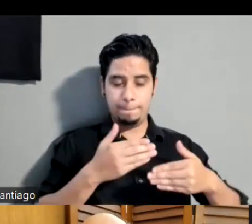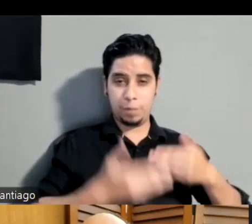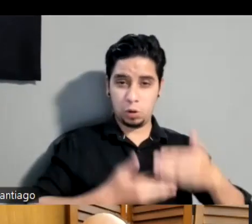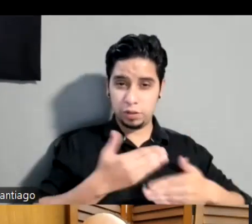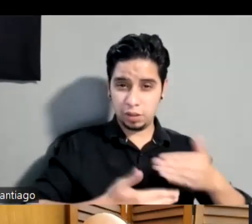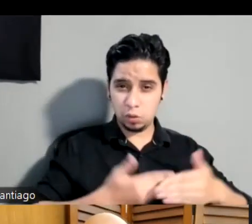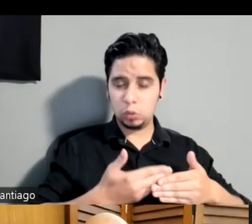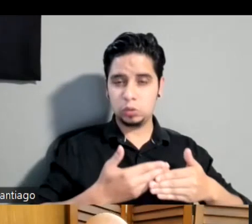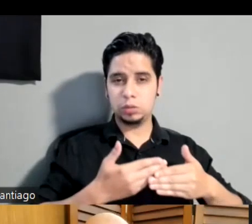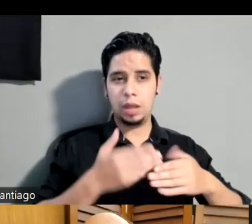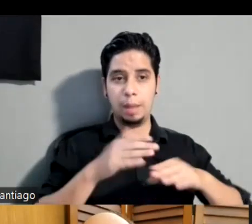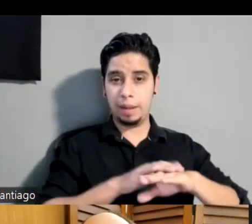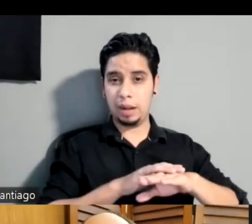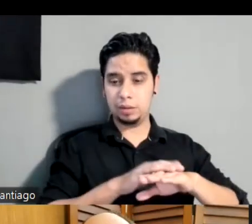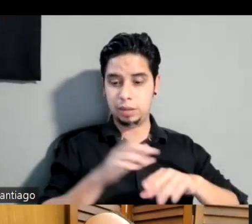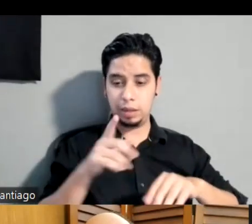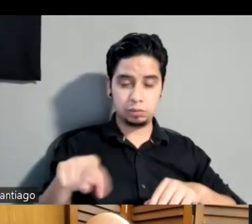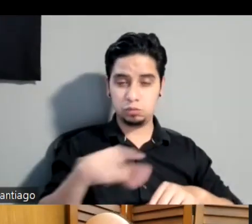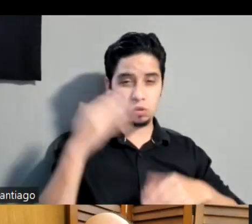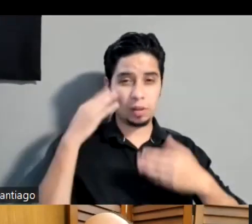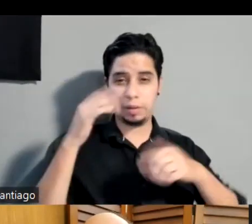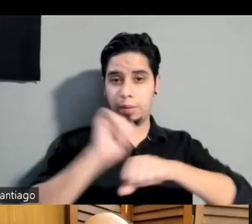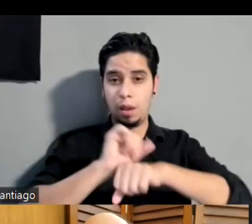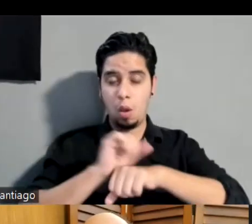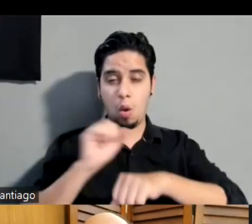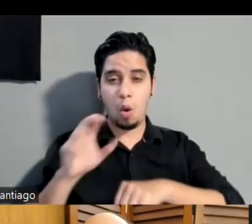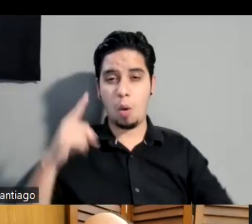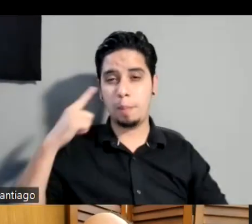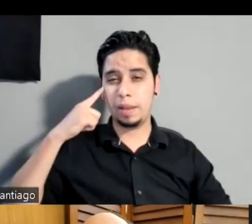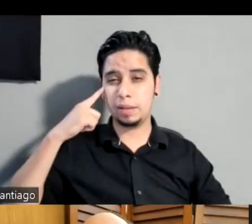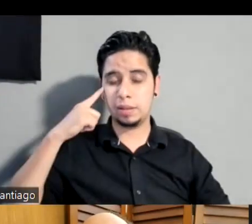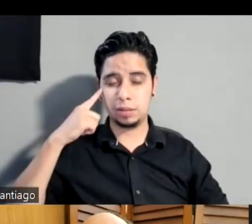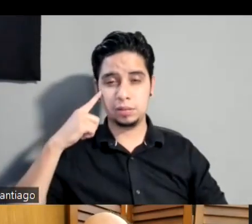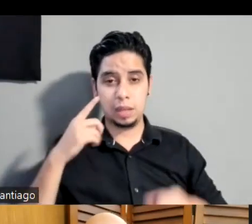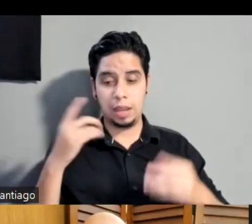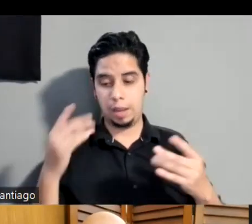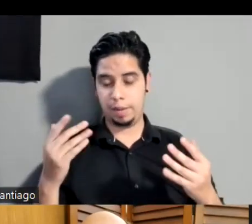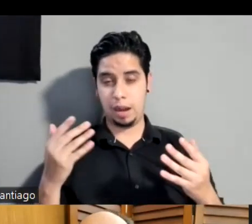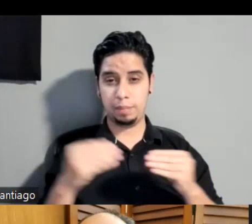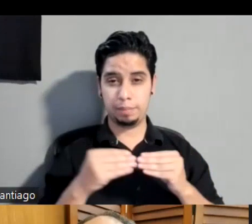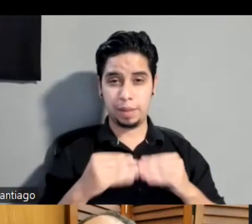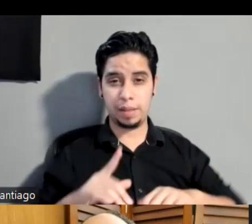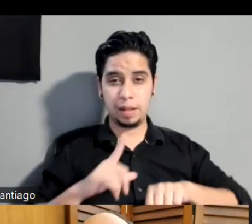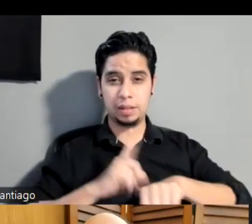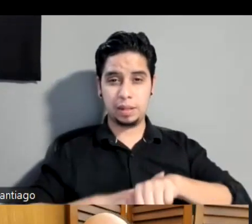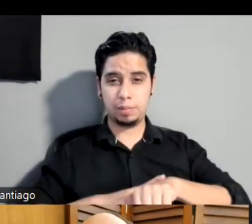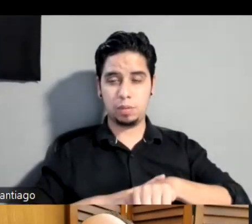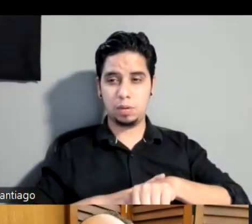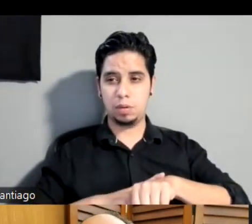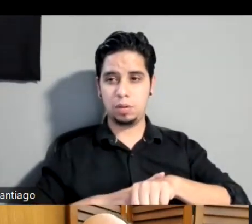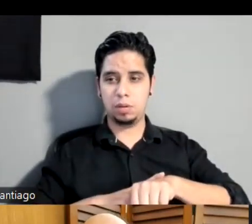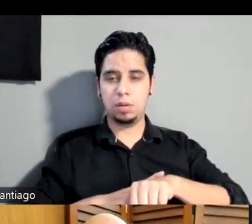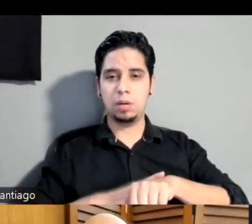esperar. Sí. O asimilan que esperar es perder el tiempo o que no es eficiente, porque no